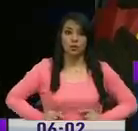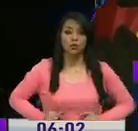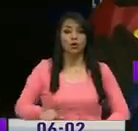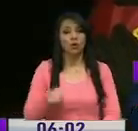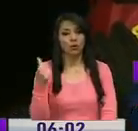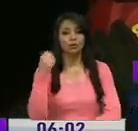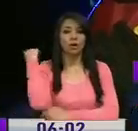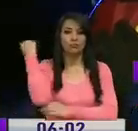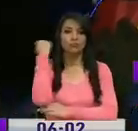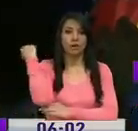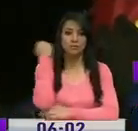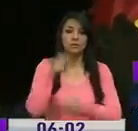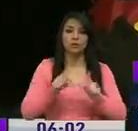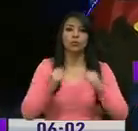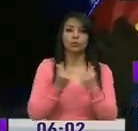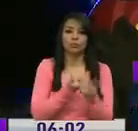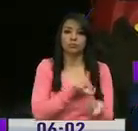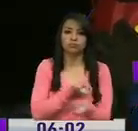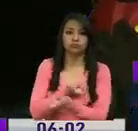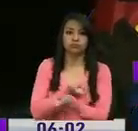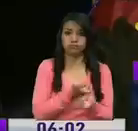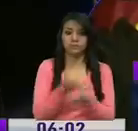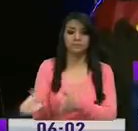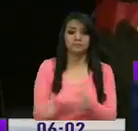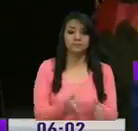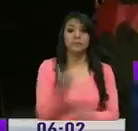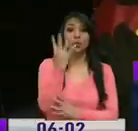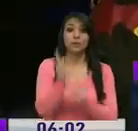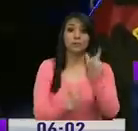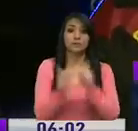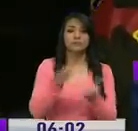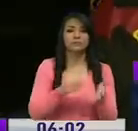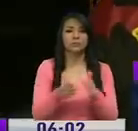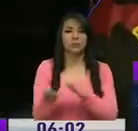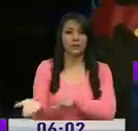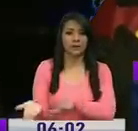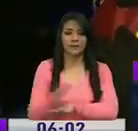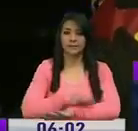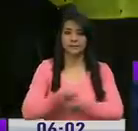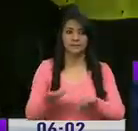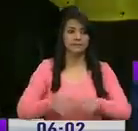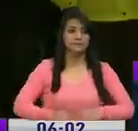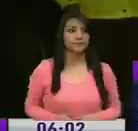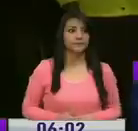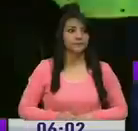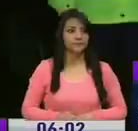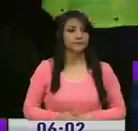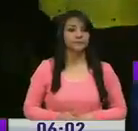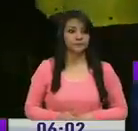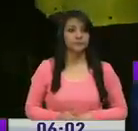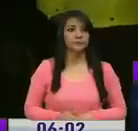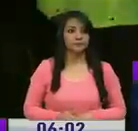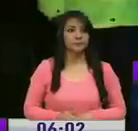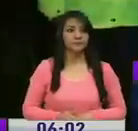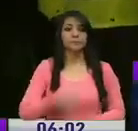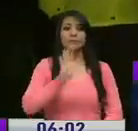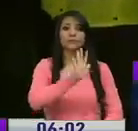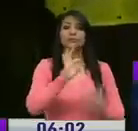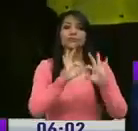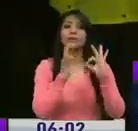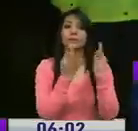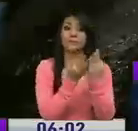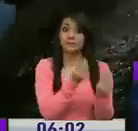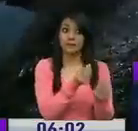otro por el cuerpo de bomberos sacamos cuatro personas fallecidas INS signos vitales por datos de los familiares de las